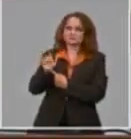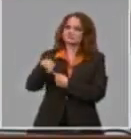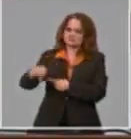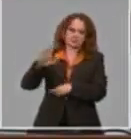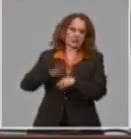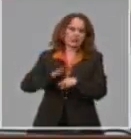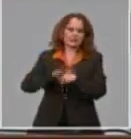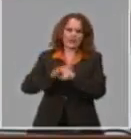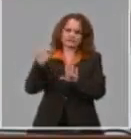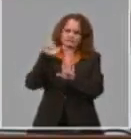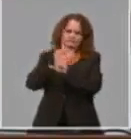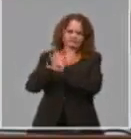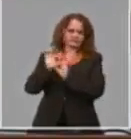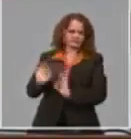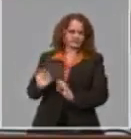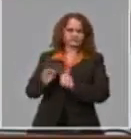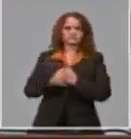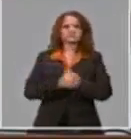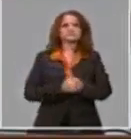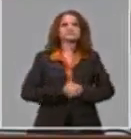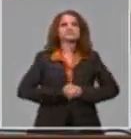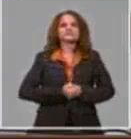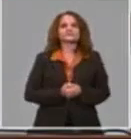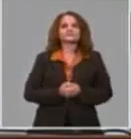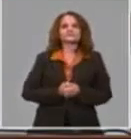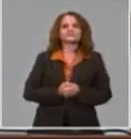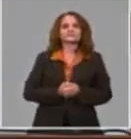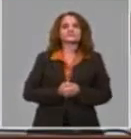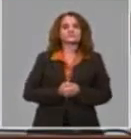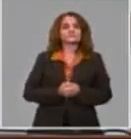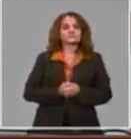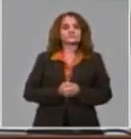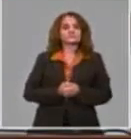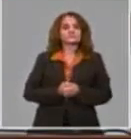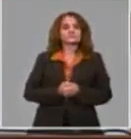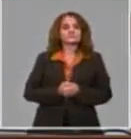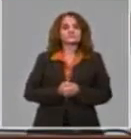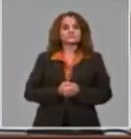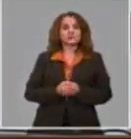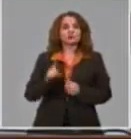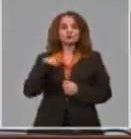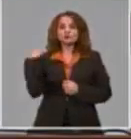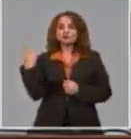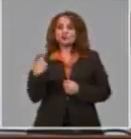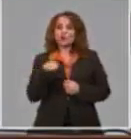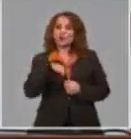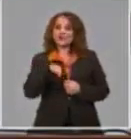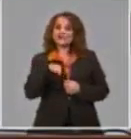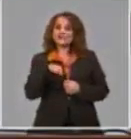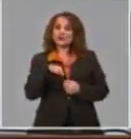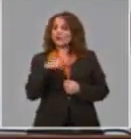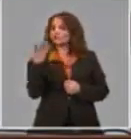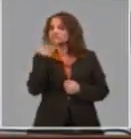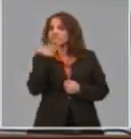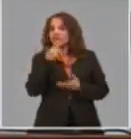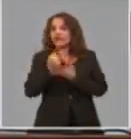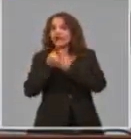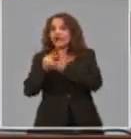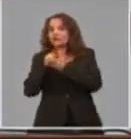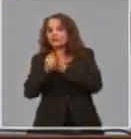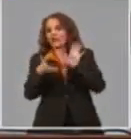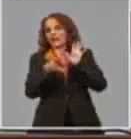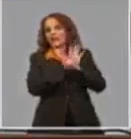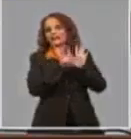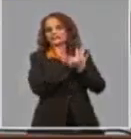y su legalidad. Y todo estará apoyado desde la legalidad, desde nuestros